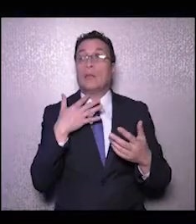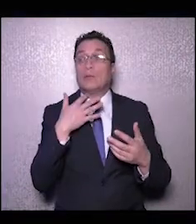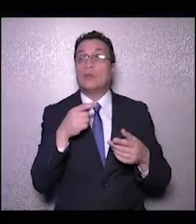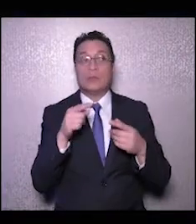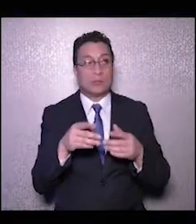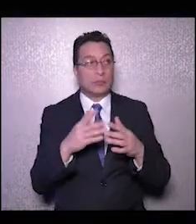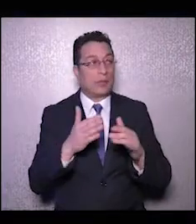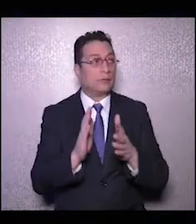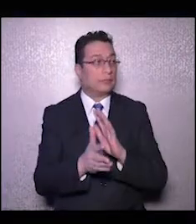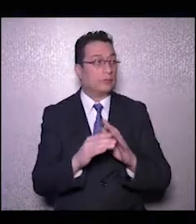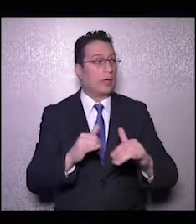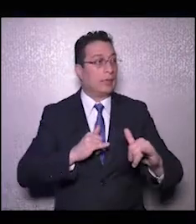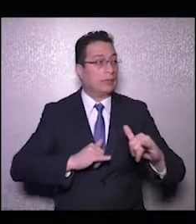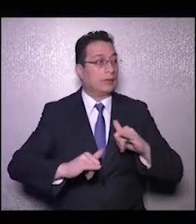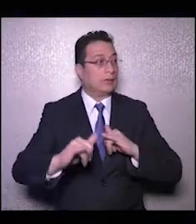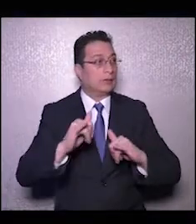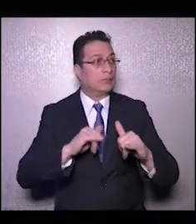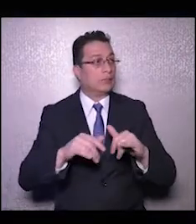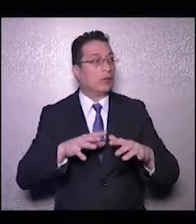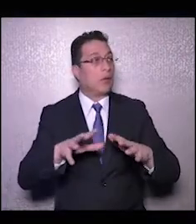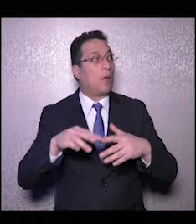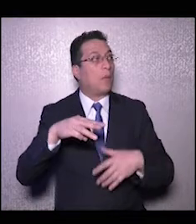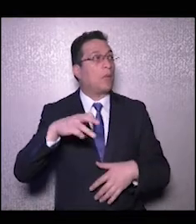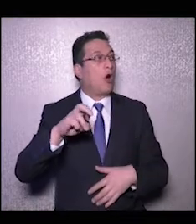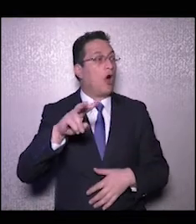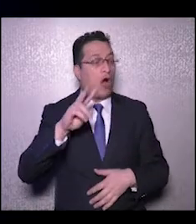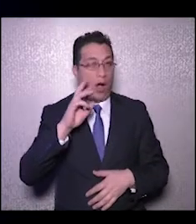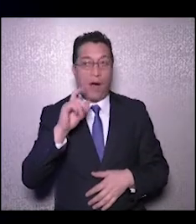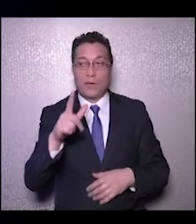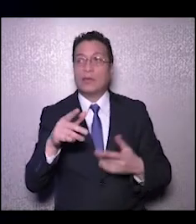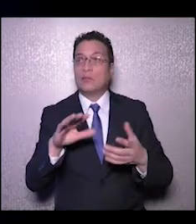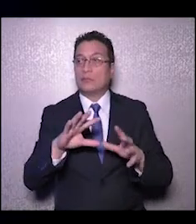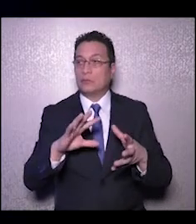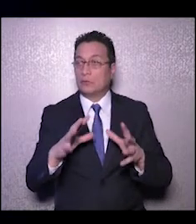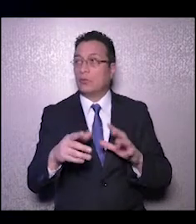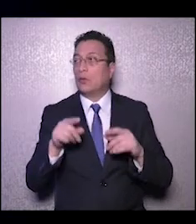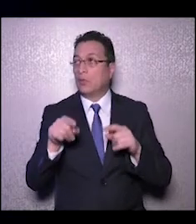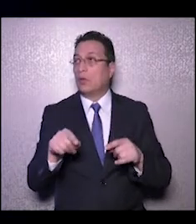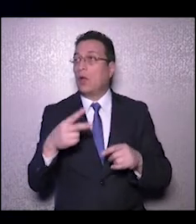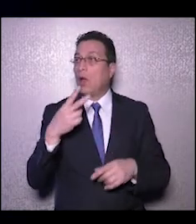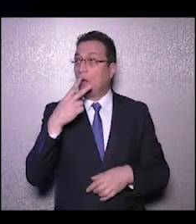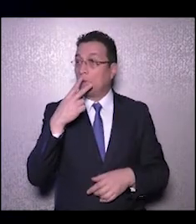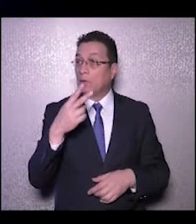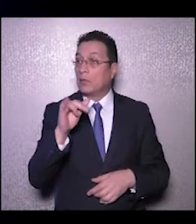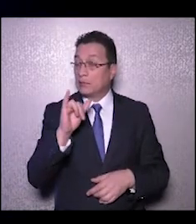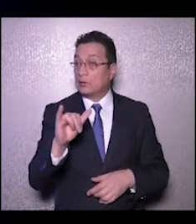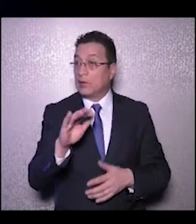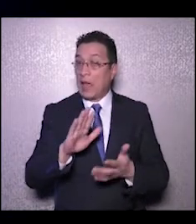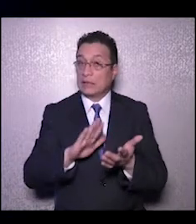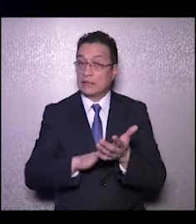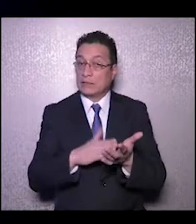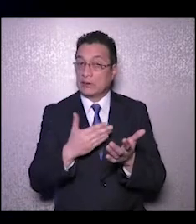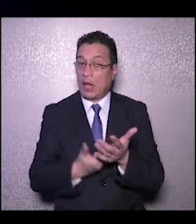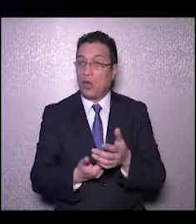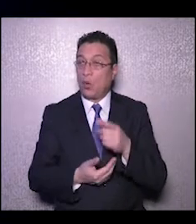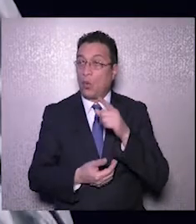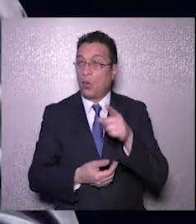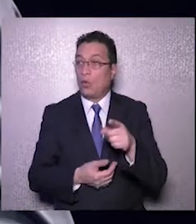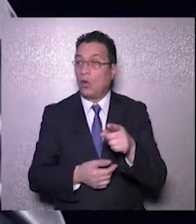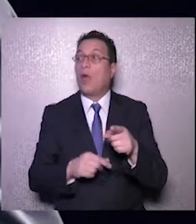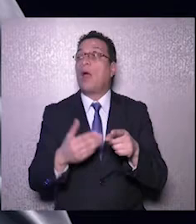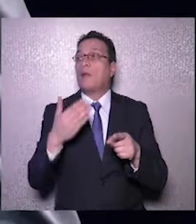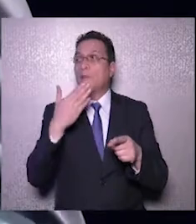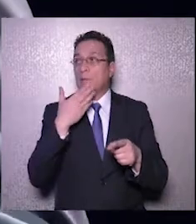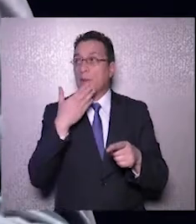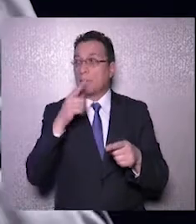Internet, las tecnologías móviles y el poder de cómputo. Ahora, sin embargo, la salud, si bien también está